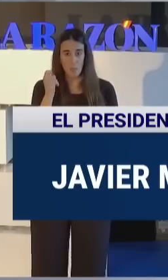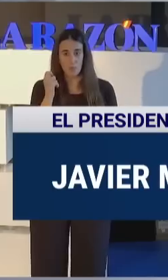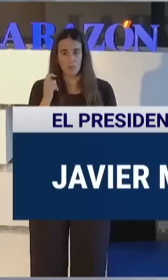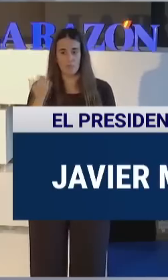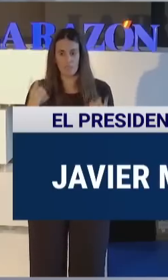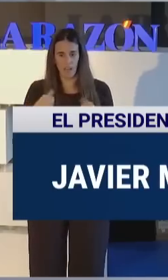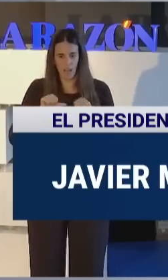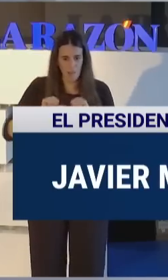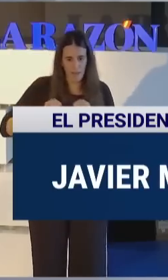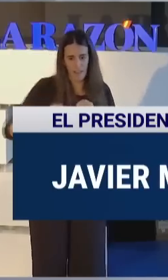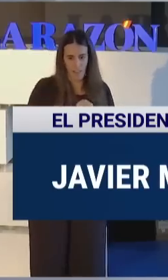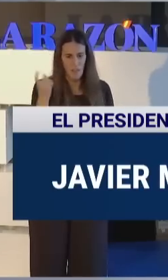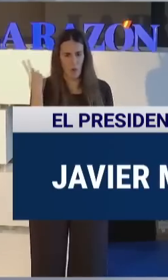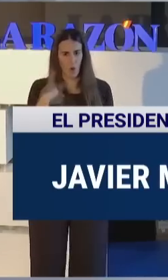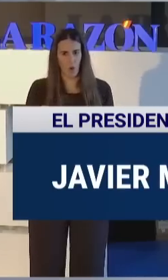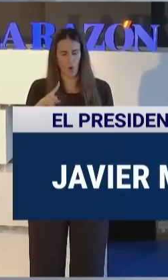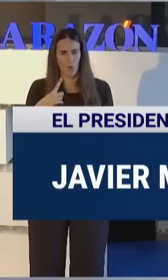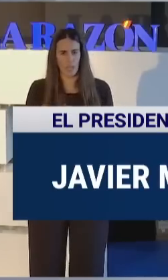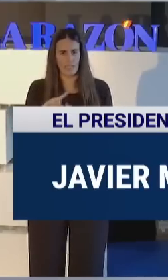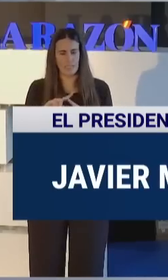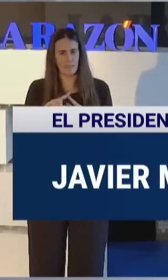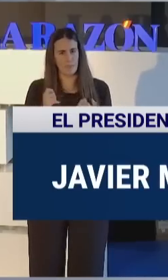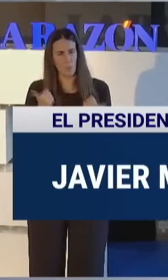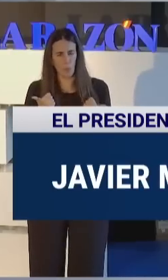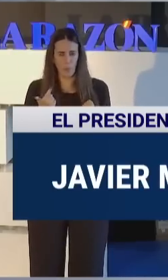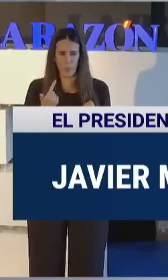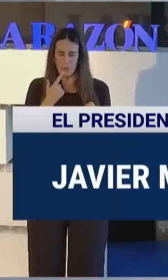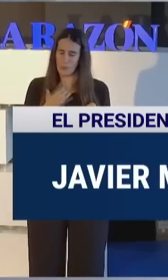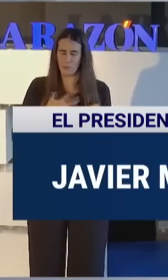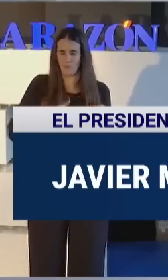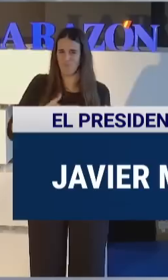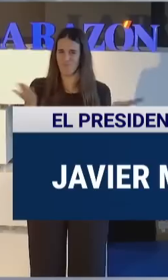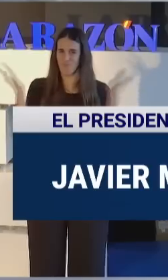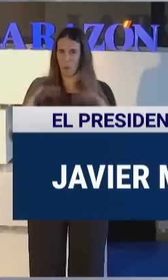de cosas bastante ásperas que nos pasaron en el medio.